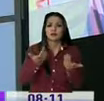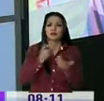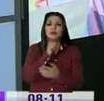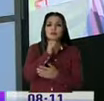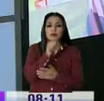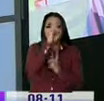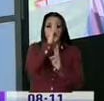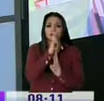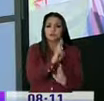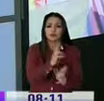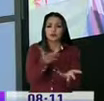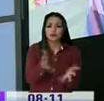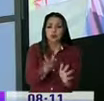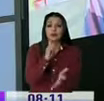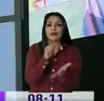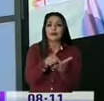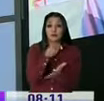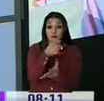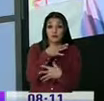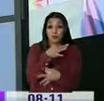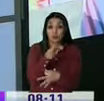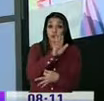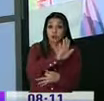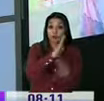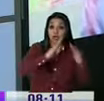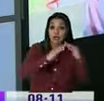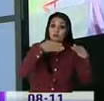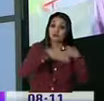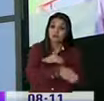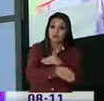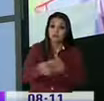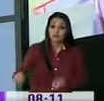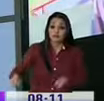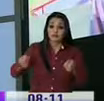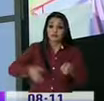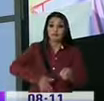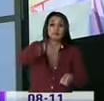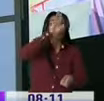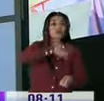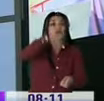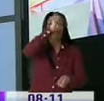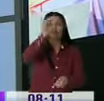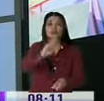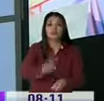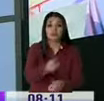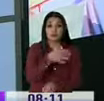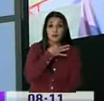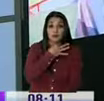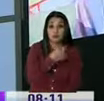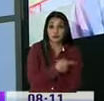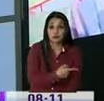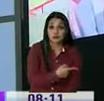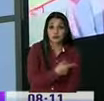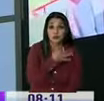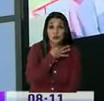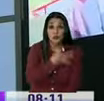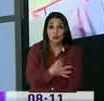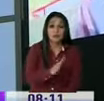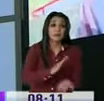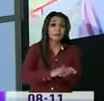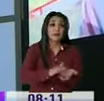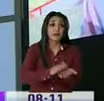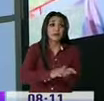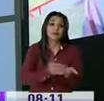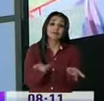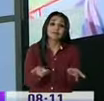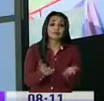me encantaría que yo llegue a la casa de estos caballeros con un balde de pintura y ¡falof! A la pared. Y le diga,